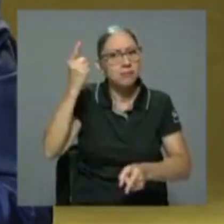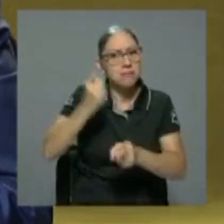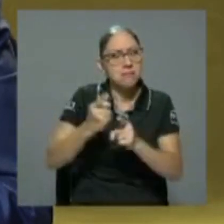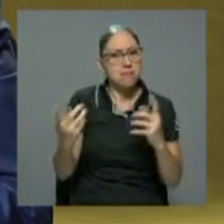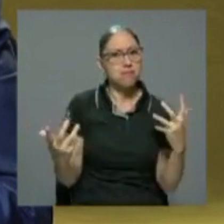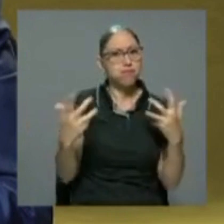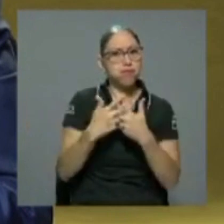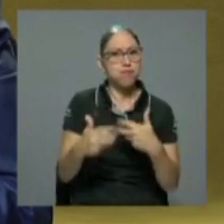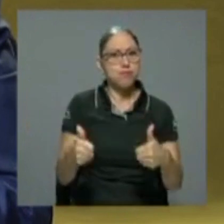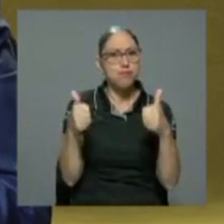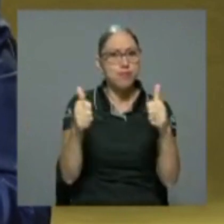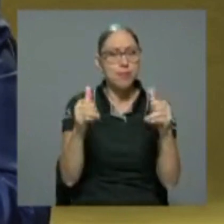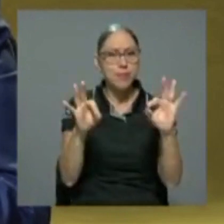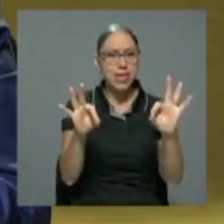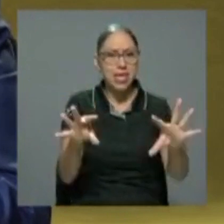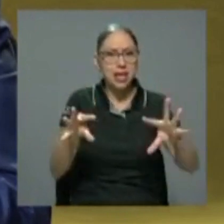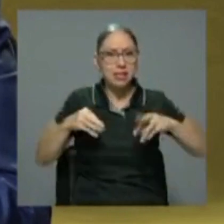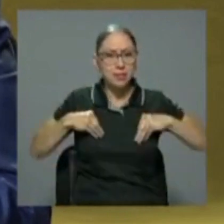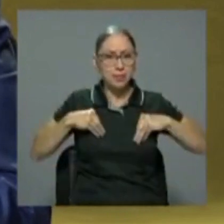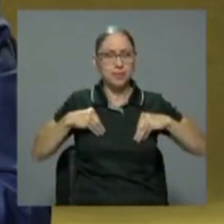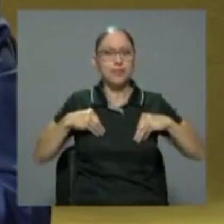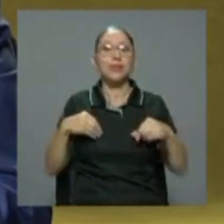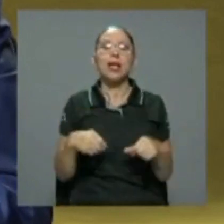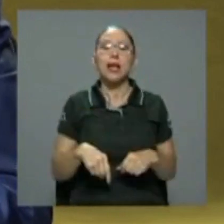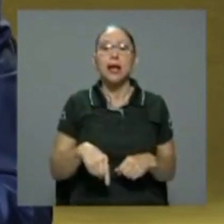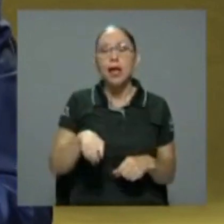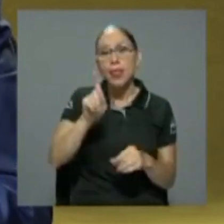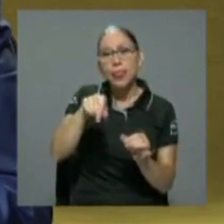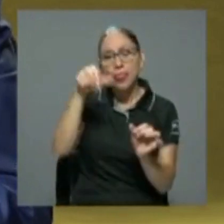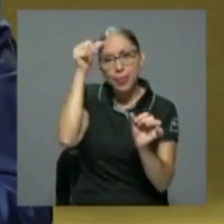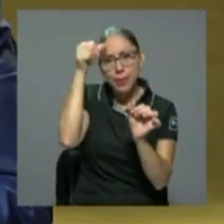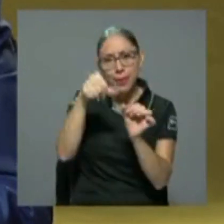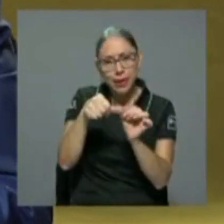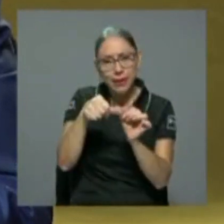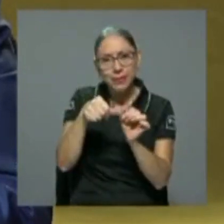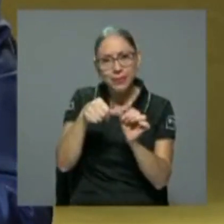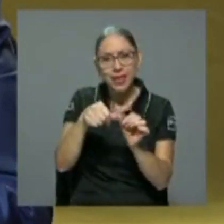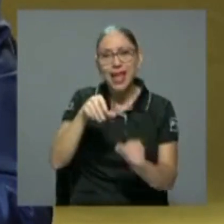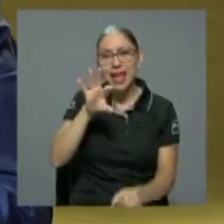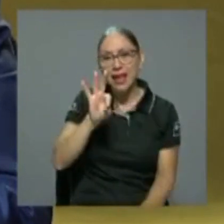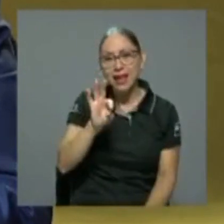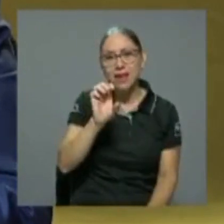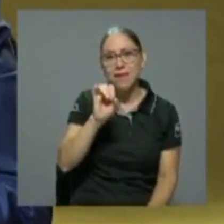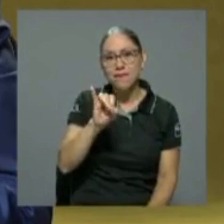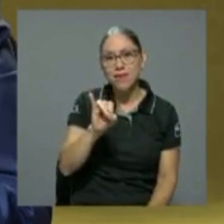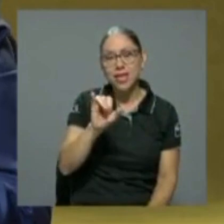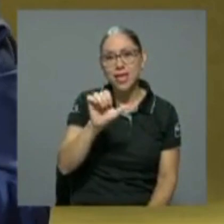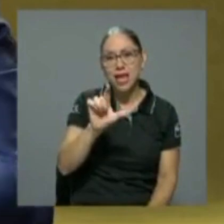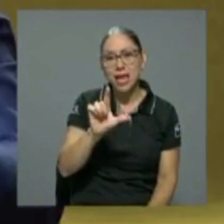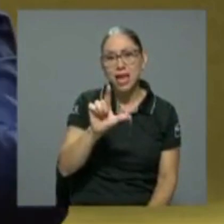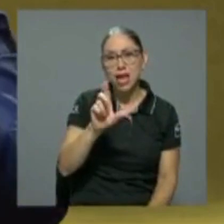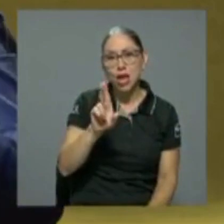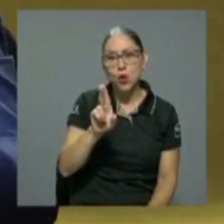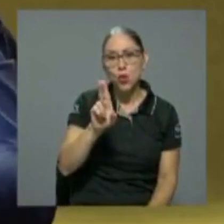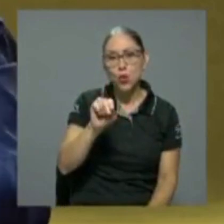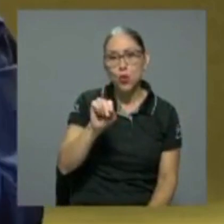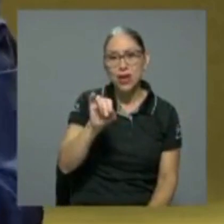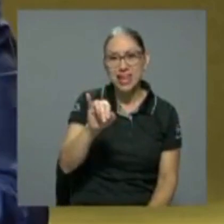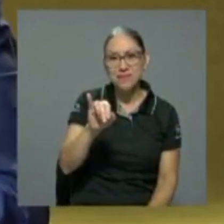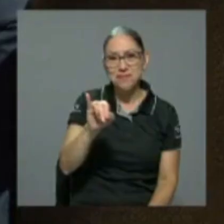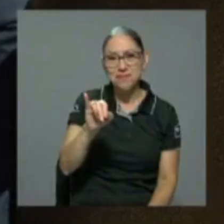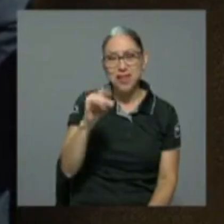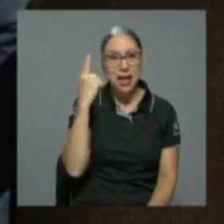bien acogido. Debo recordar que en la Filuni, para hablar en términos del